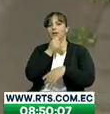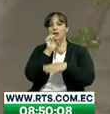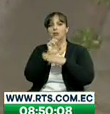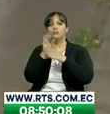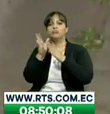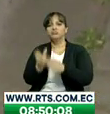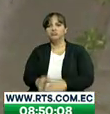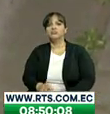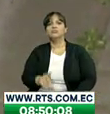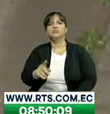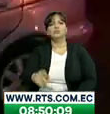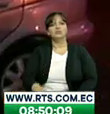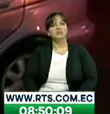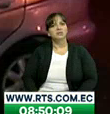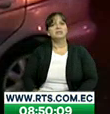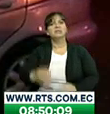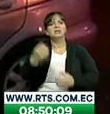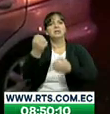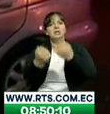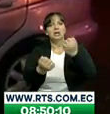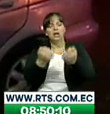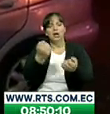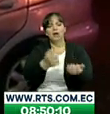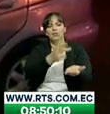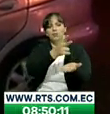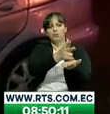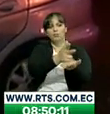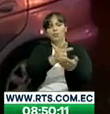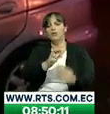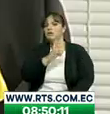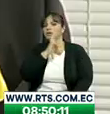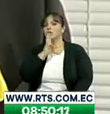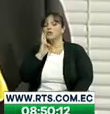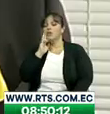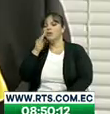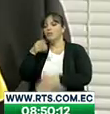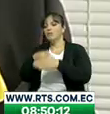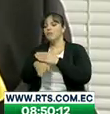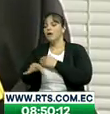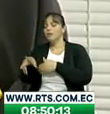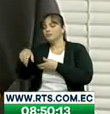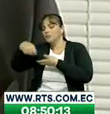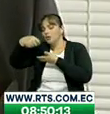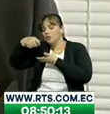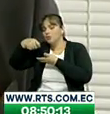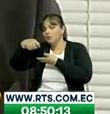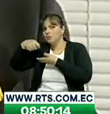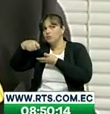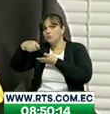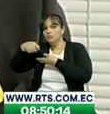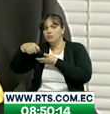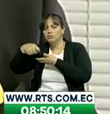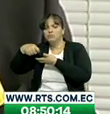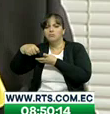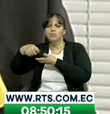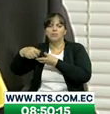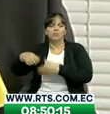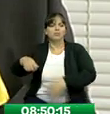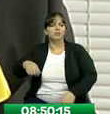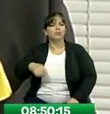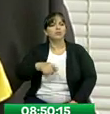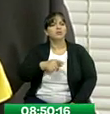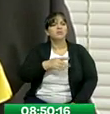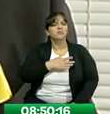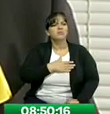artista le abrieron el cargo mientras se encontraba en un comedor fue roto sus parabrisas su este caso la